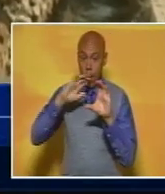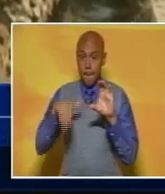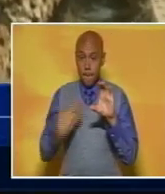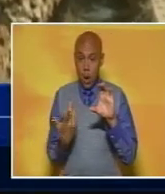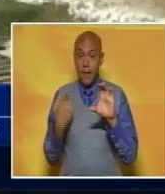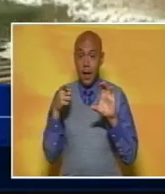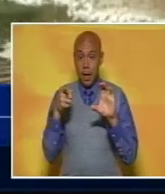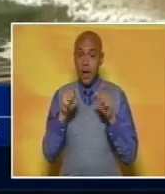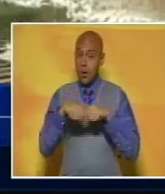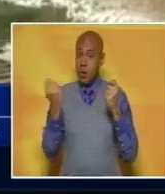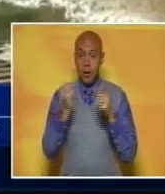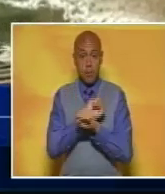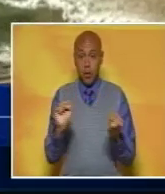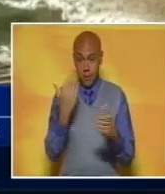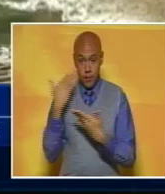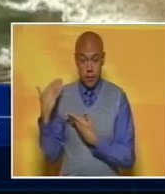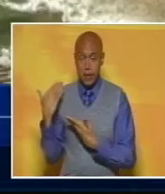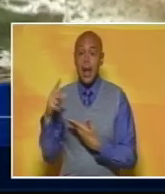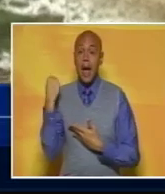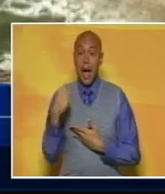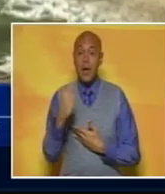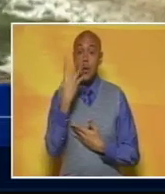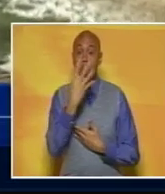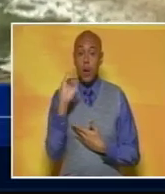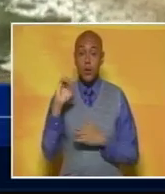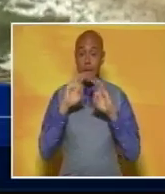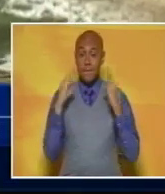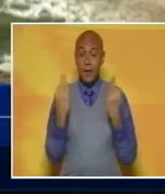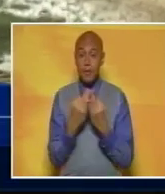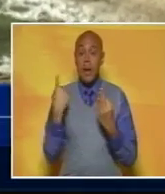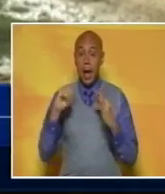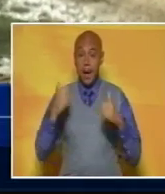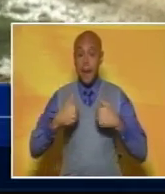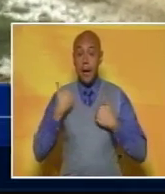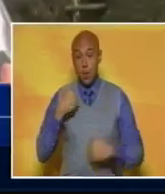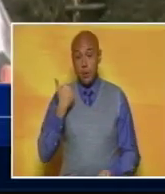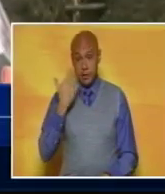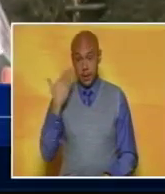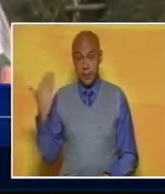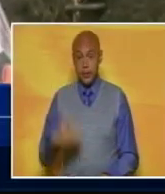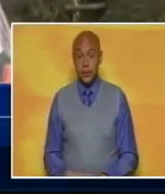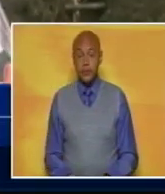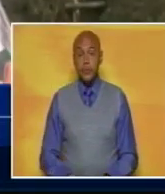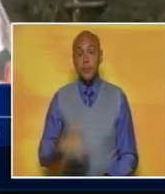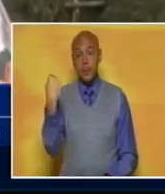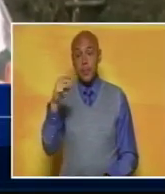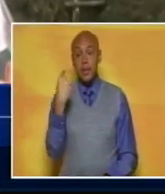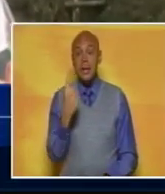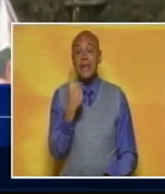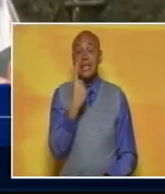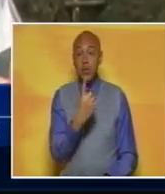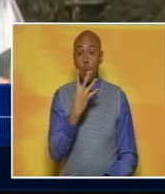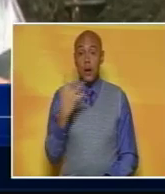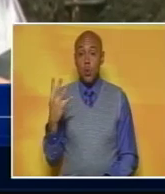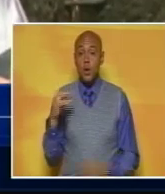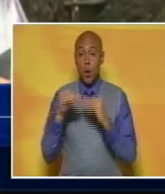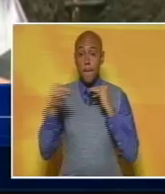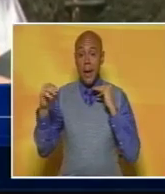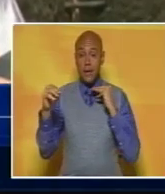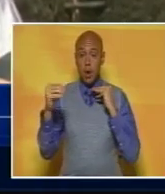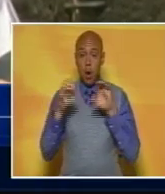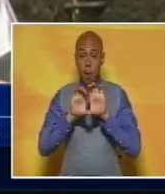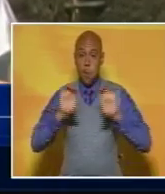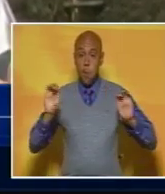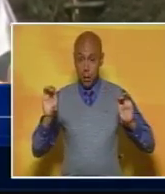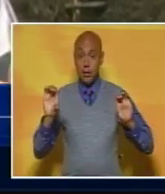el colapso hoy existente. Más de 400 familias se verán beneficiadas. Un tramo de 144 metros de un colector de aguas